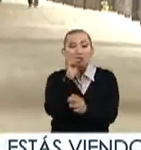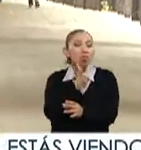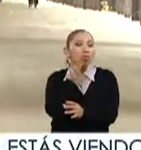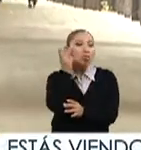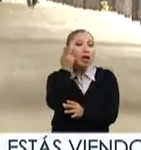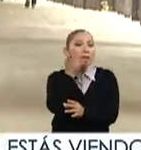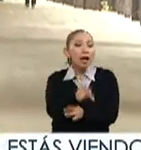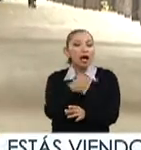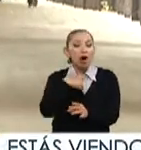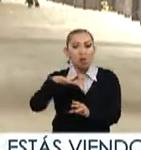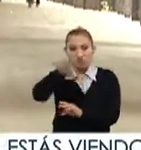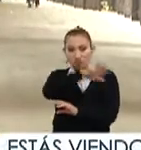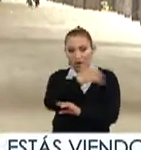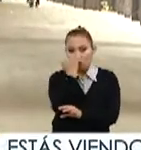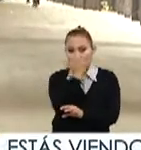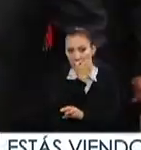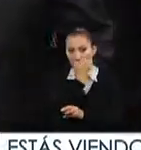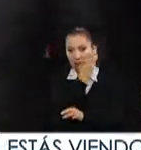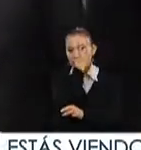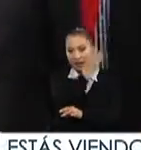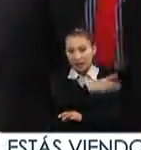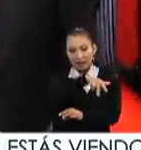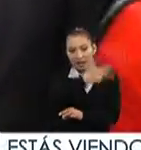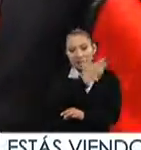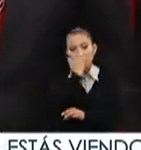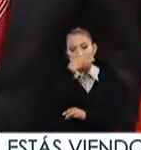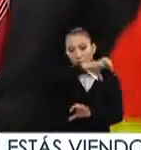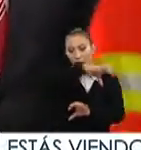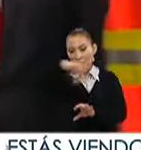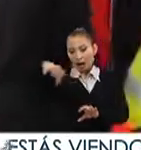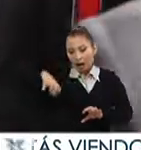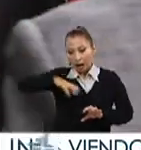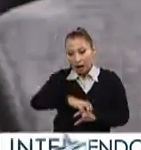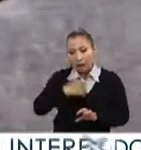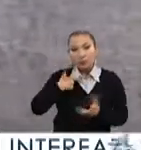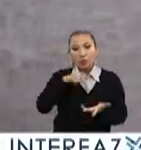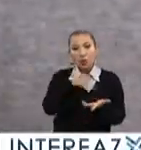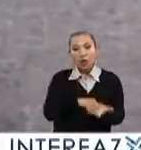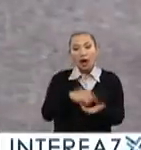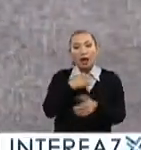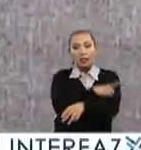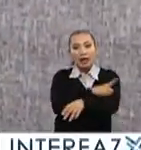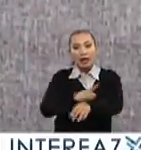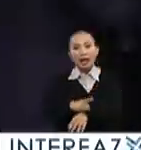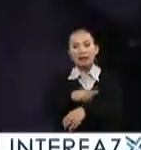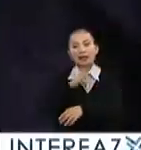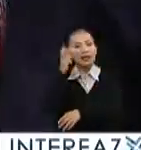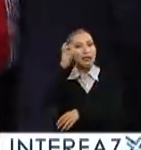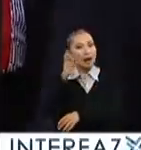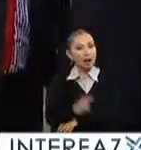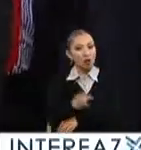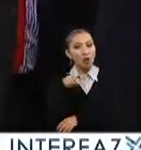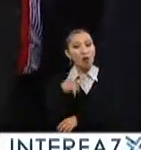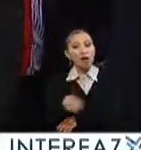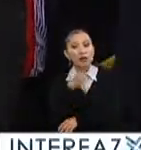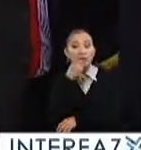piloto en el complejo que se compone de 13 unidades académicas y se ubica en la delegación Miguel Hidalgo,